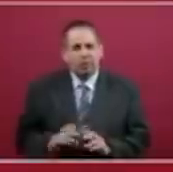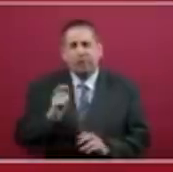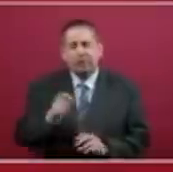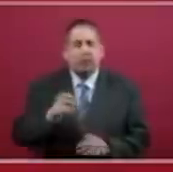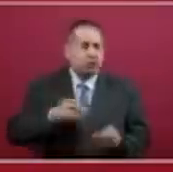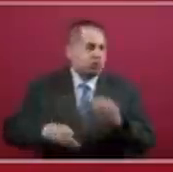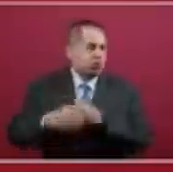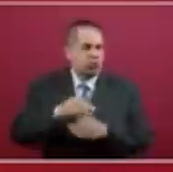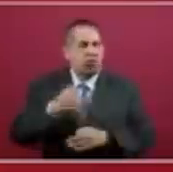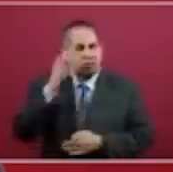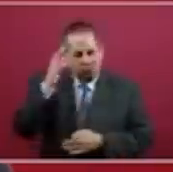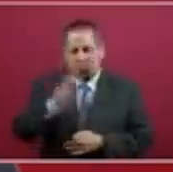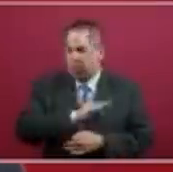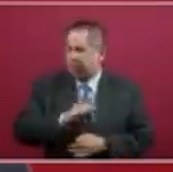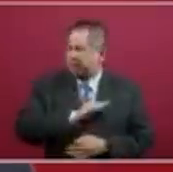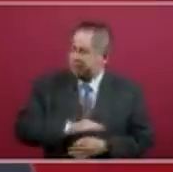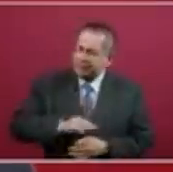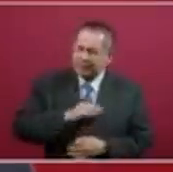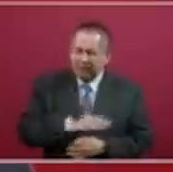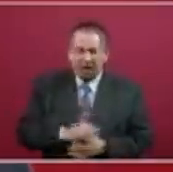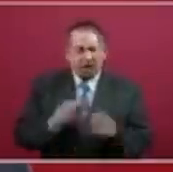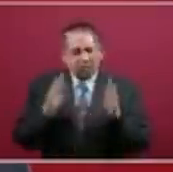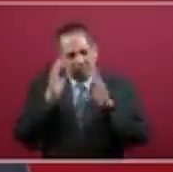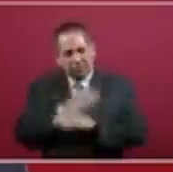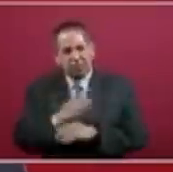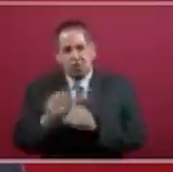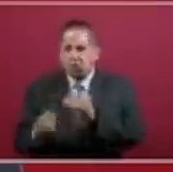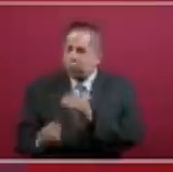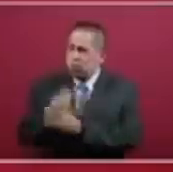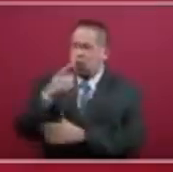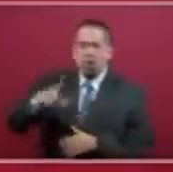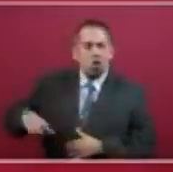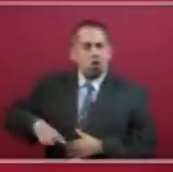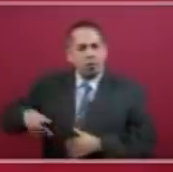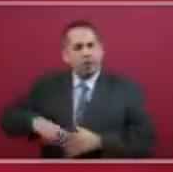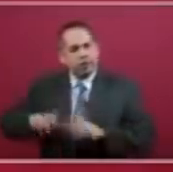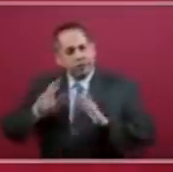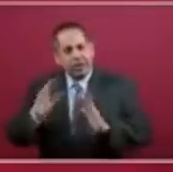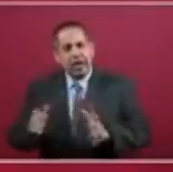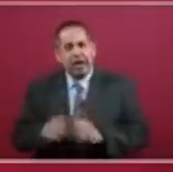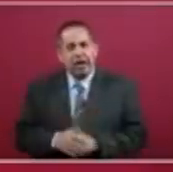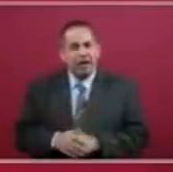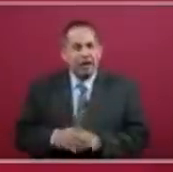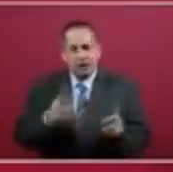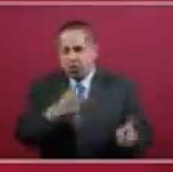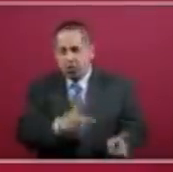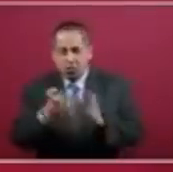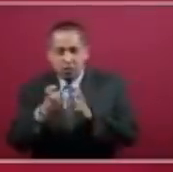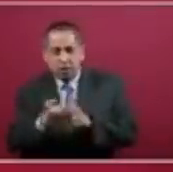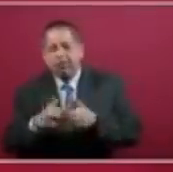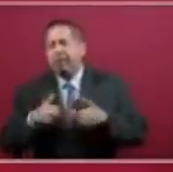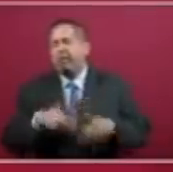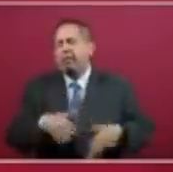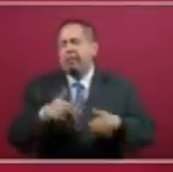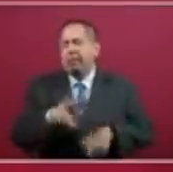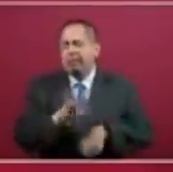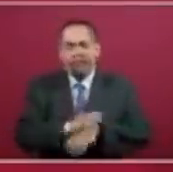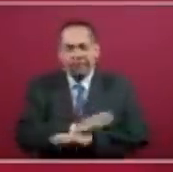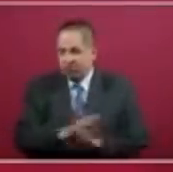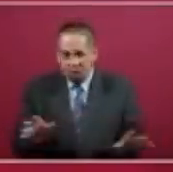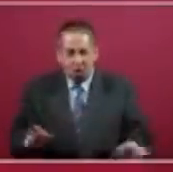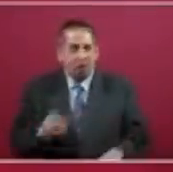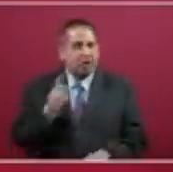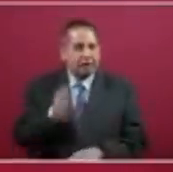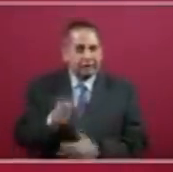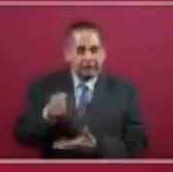ser muy felices. Y hay un nuevo gobierno, ya no se permite el robo, el